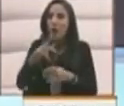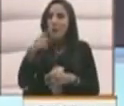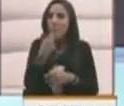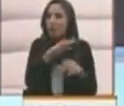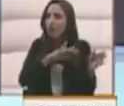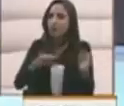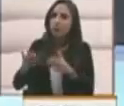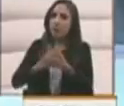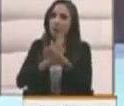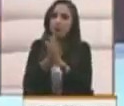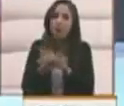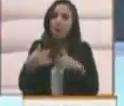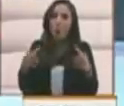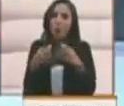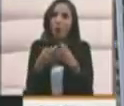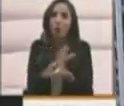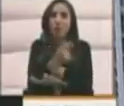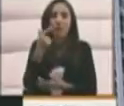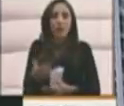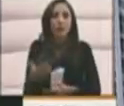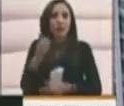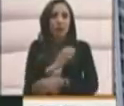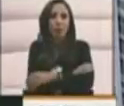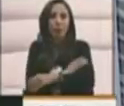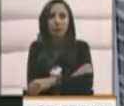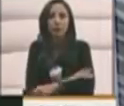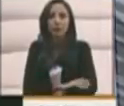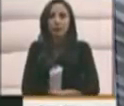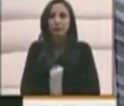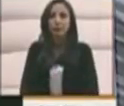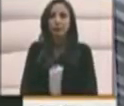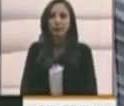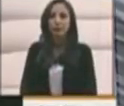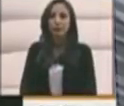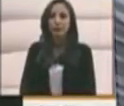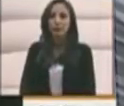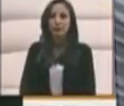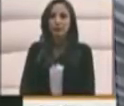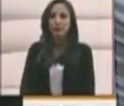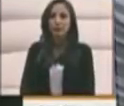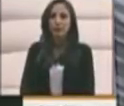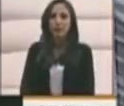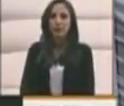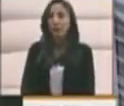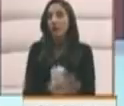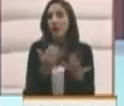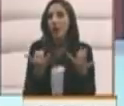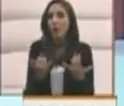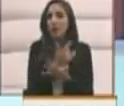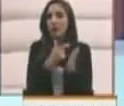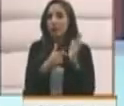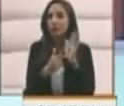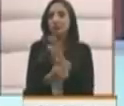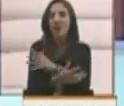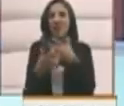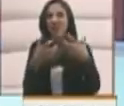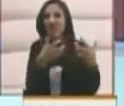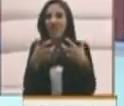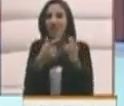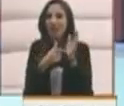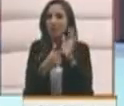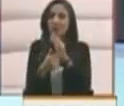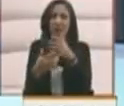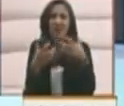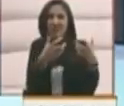parte de un sector importantísimo de la oposición. Ya se trata simplemente de planteamientos